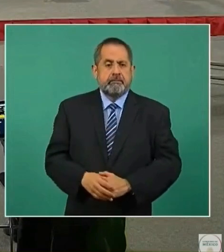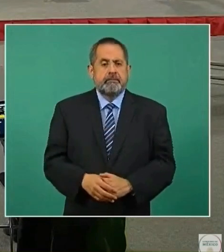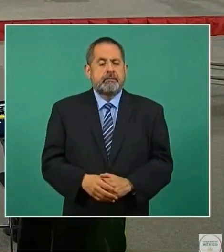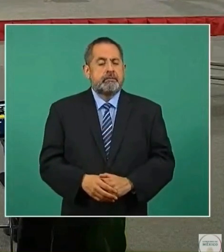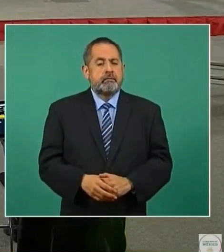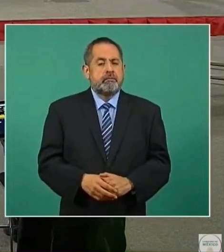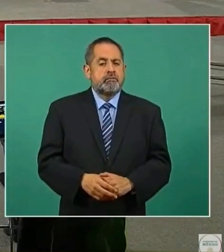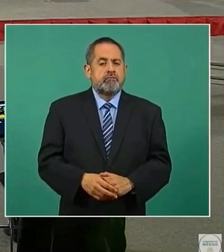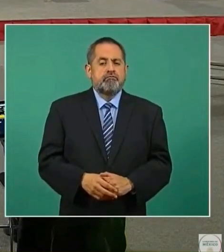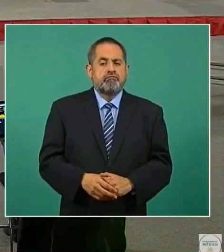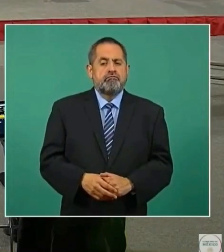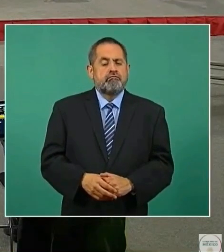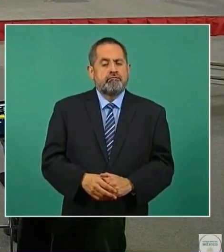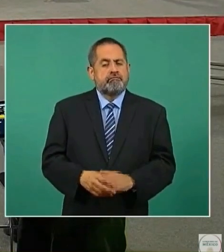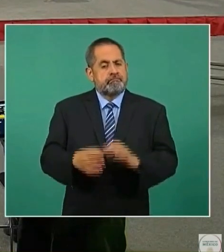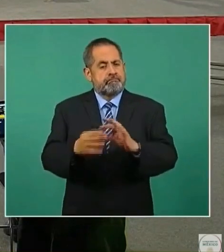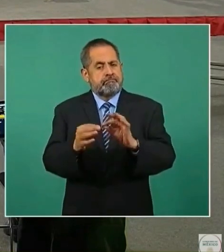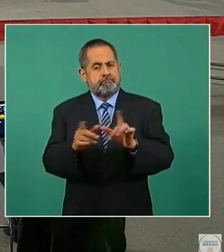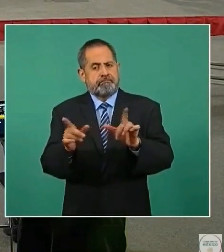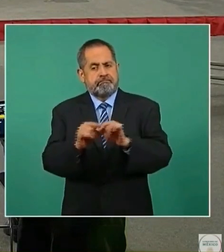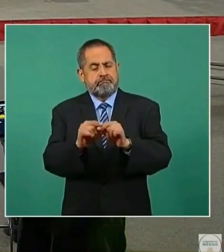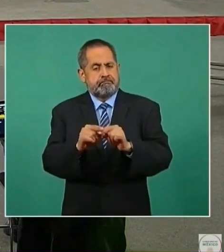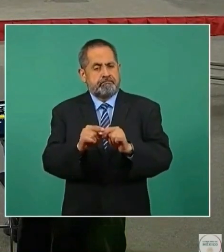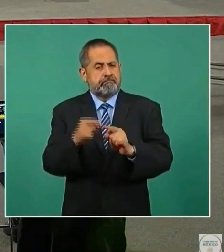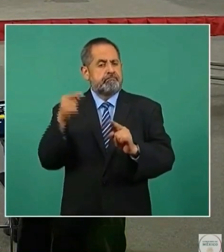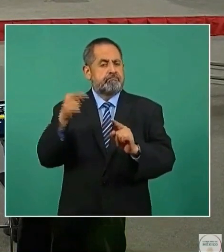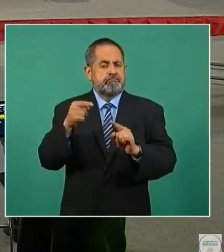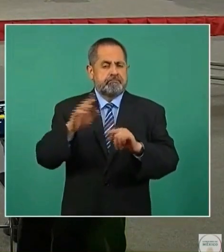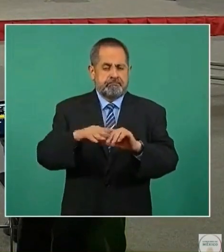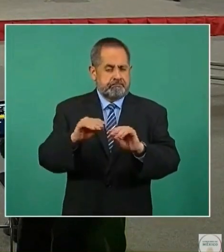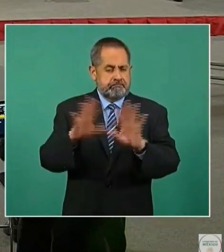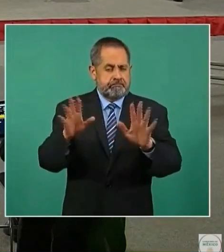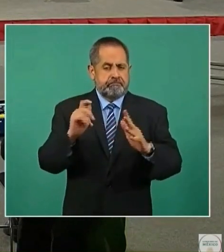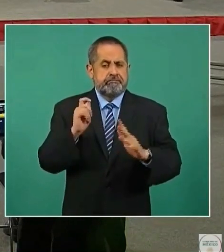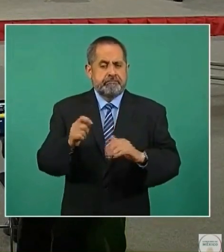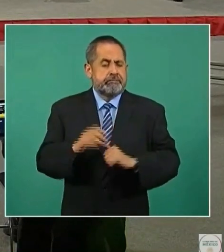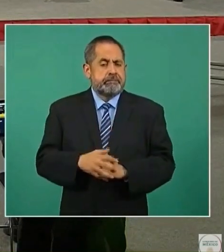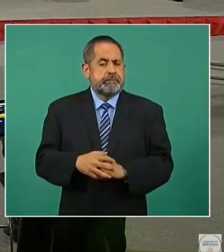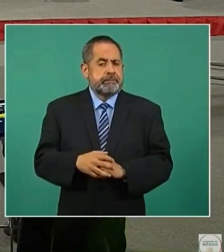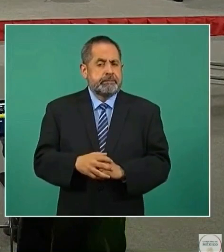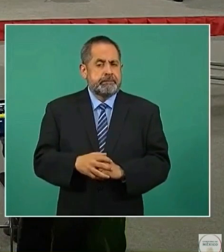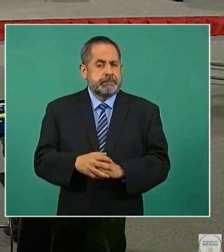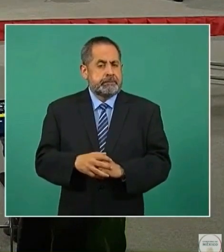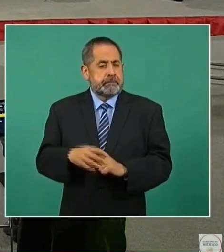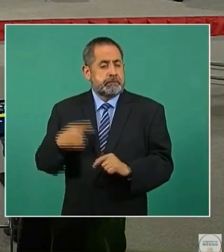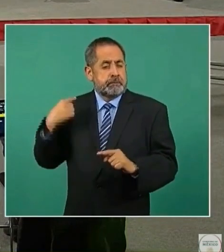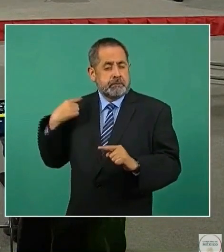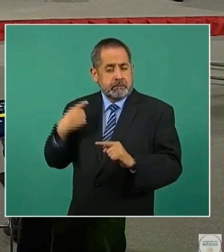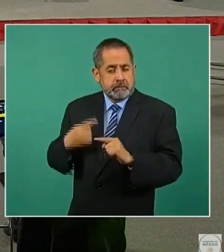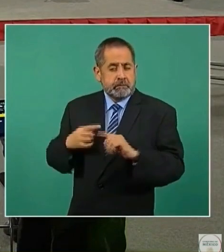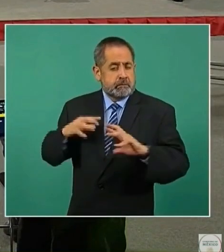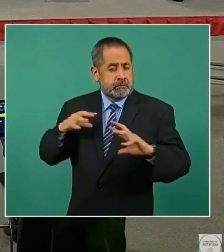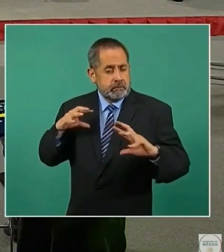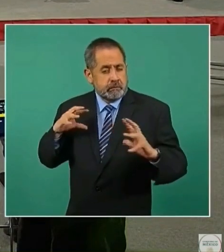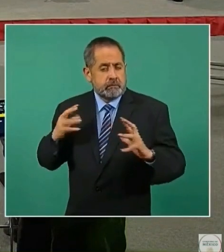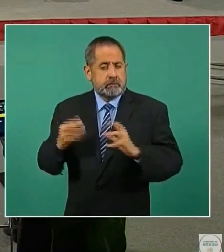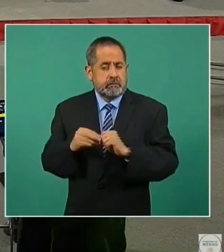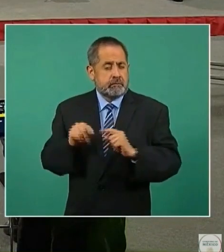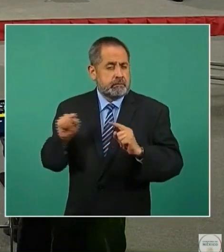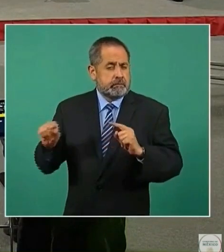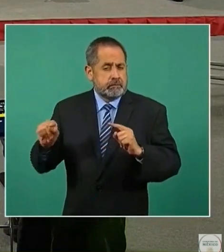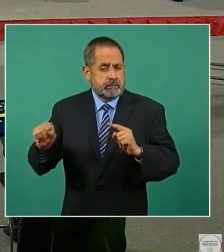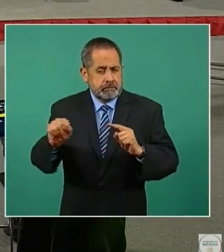solamente aclarar que trabajo que hacen